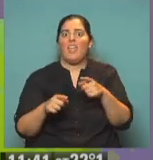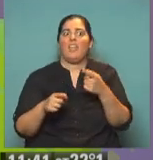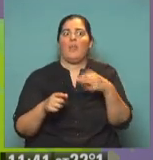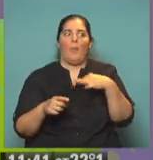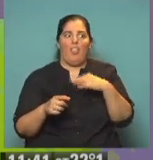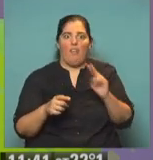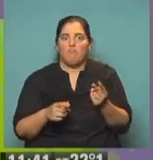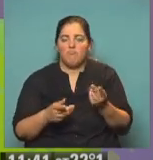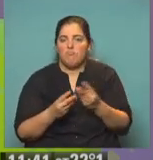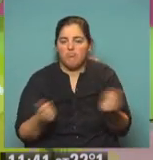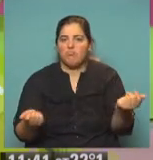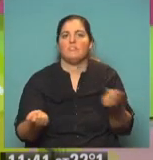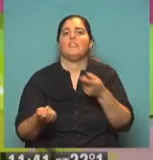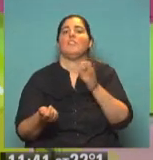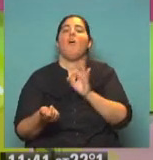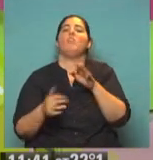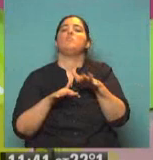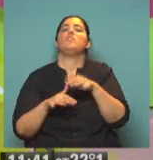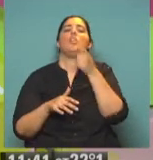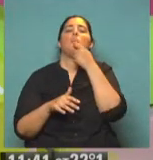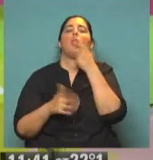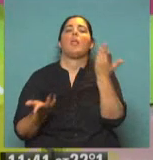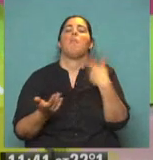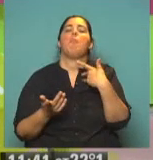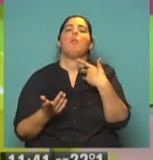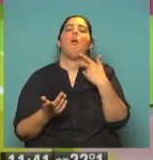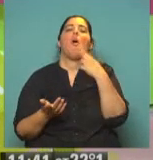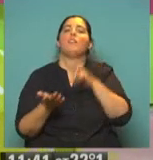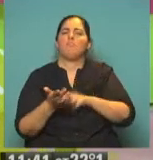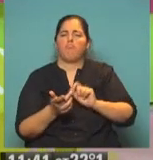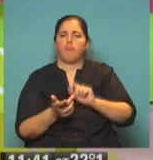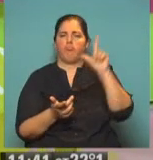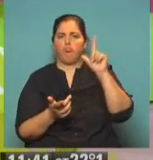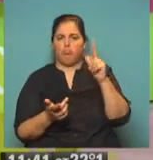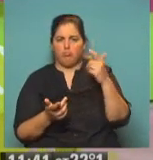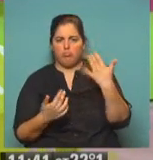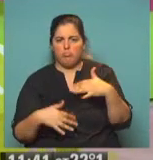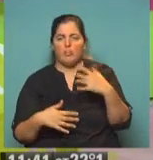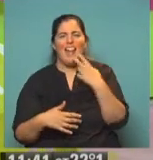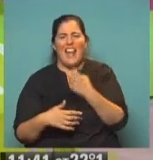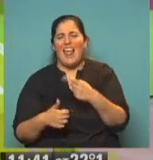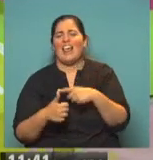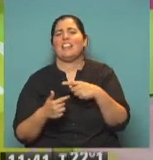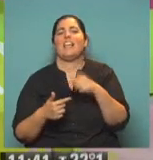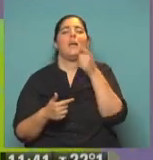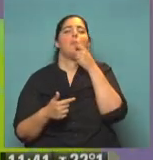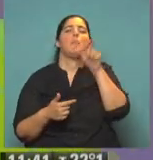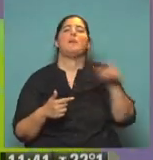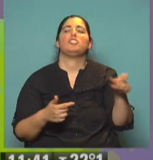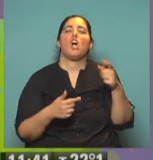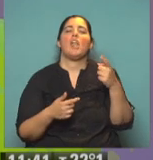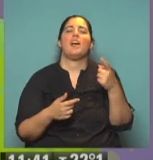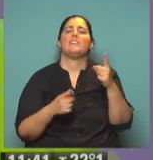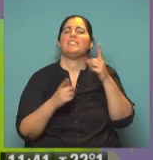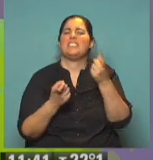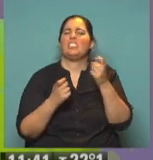la vida o situaciones que tenían que ver también con los aumentos de tarifas eléctricas, las personas